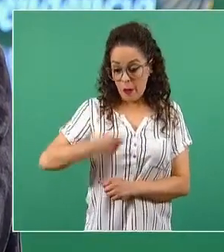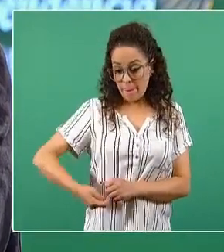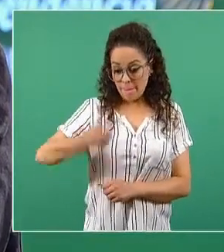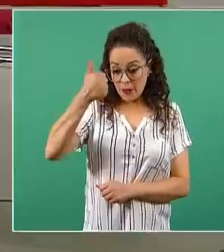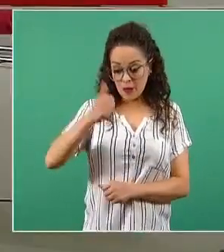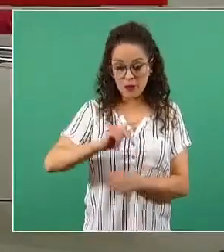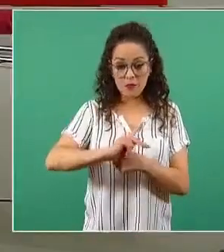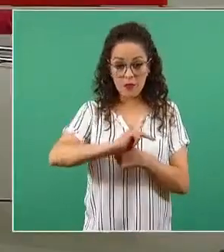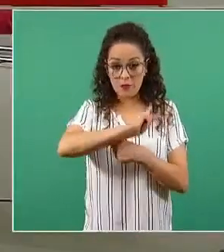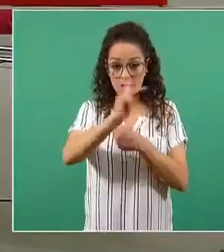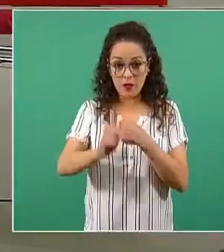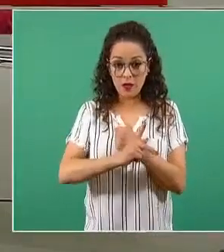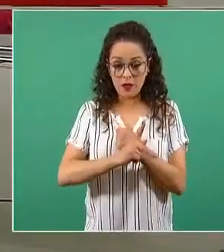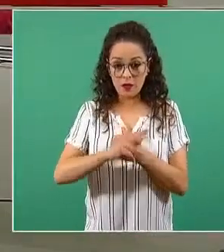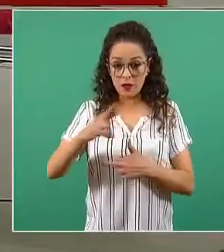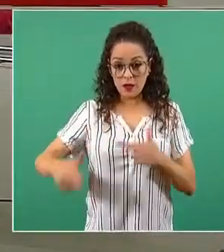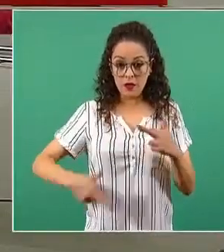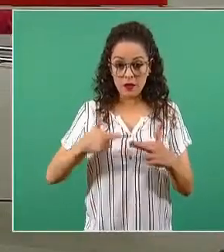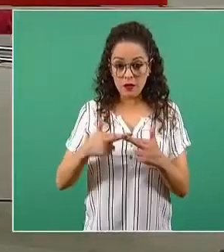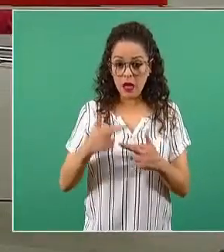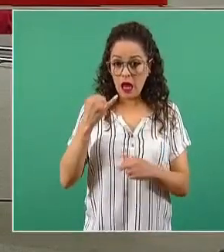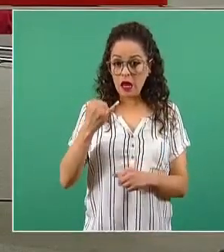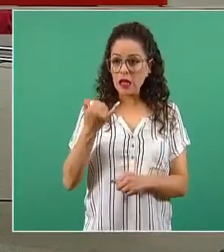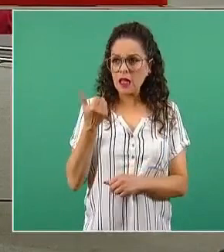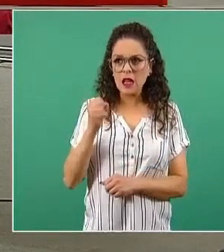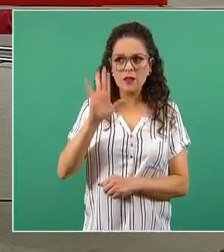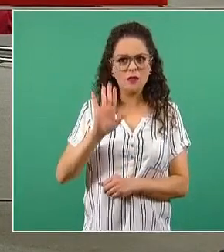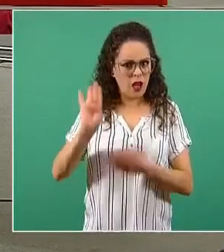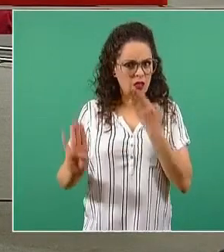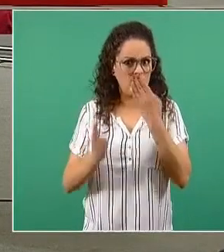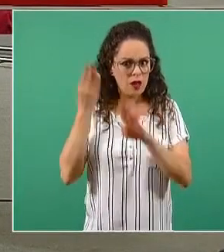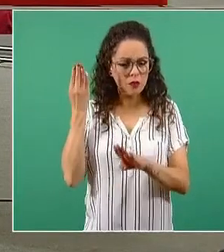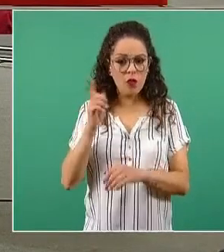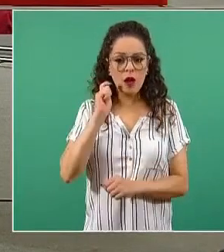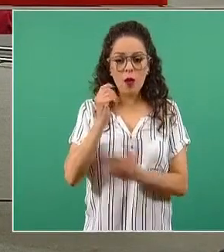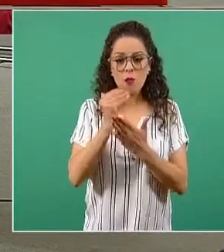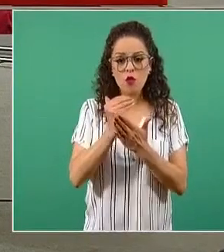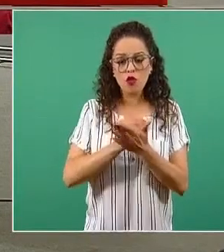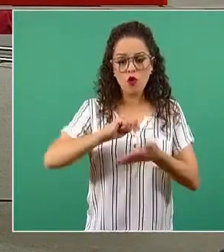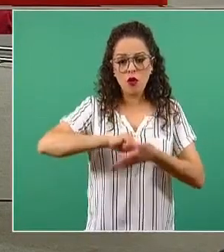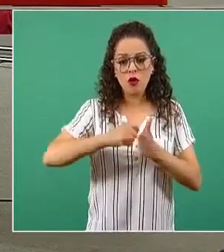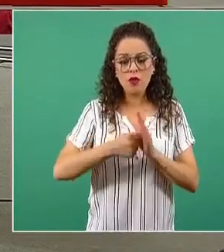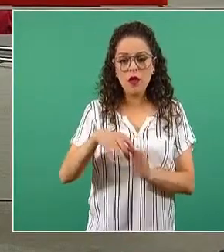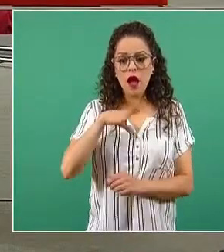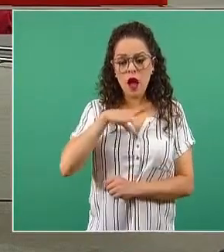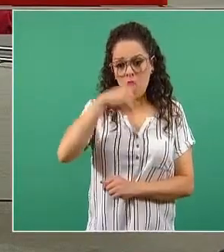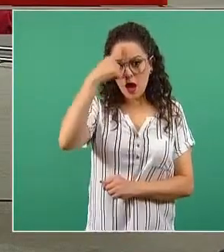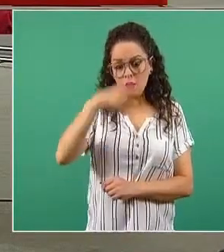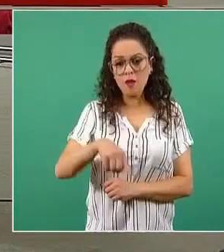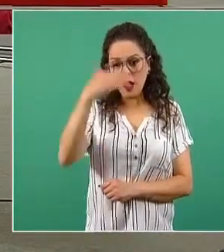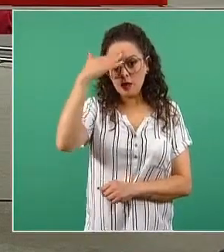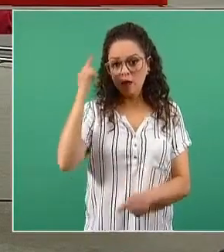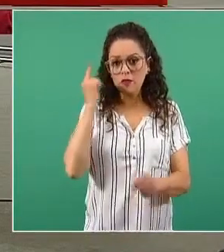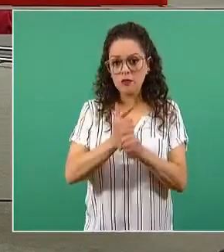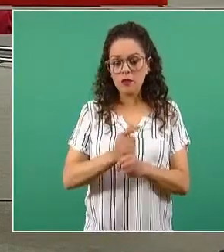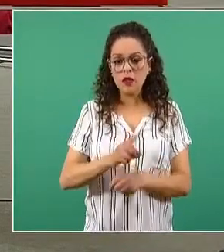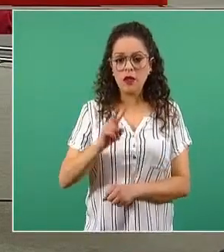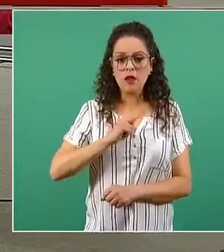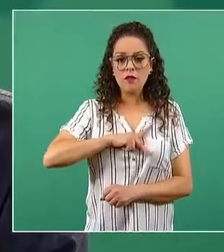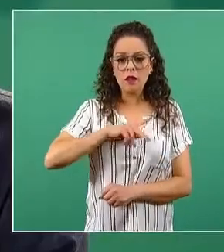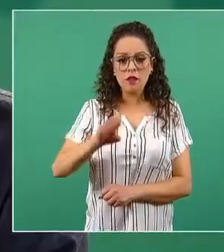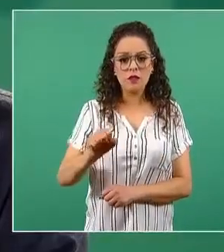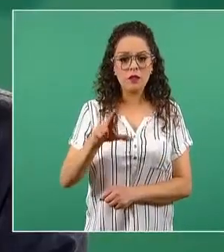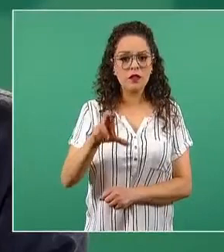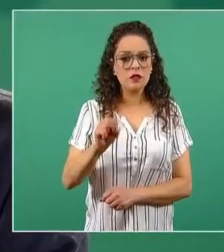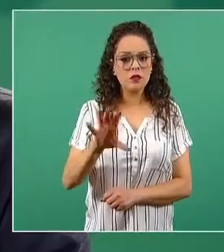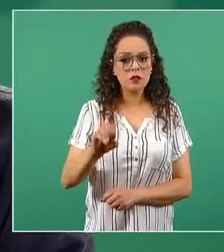y hasta donde tengo entendido casi del mundo, en tener un protocolo técnico para el diagnóstico del virus SARS-CoV-2, del virus que